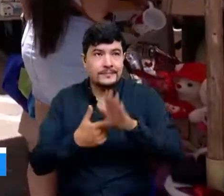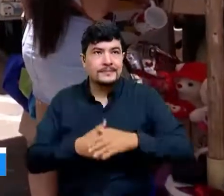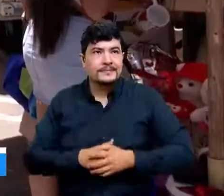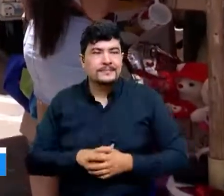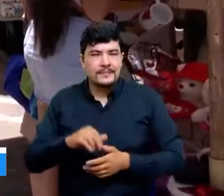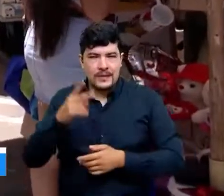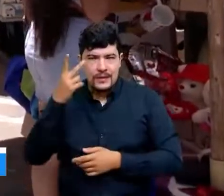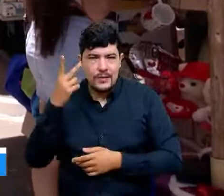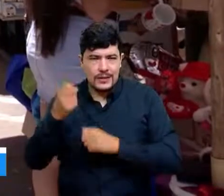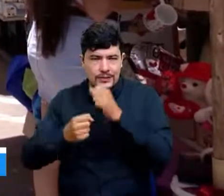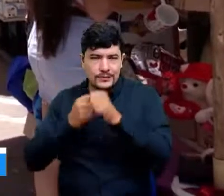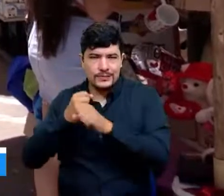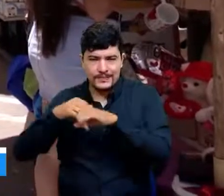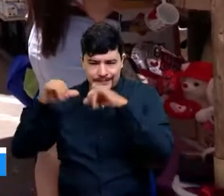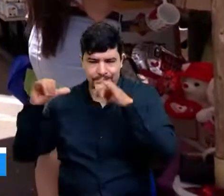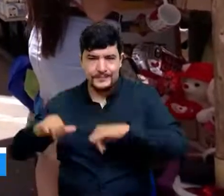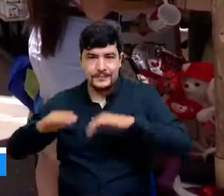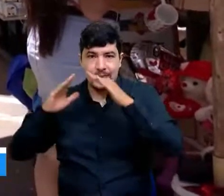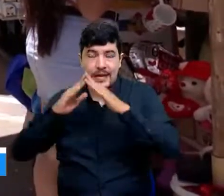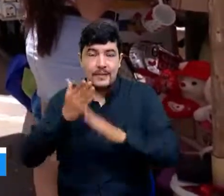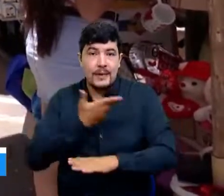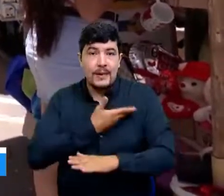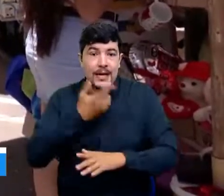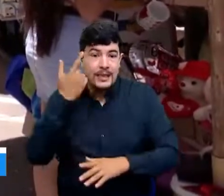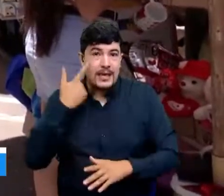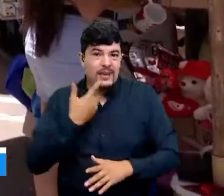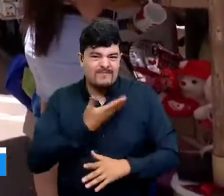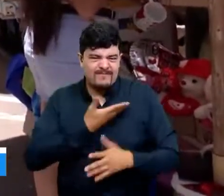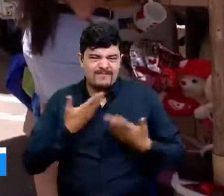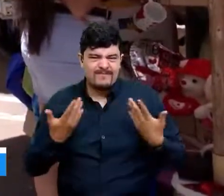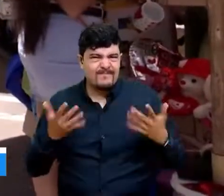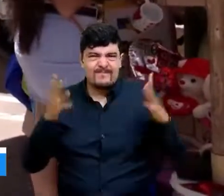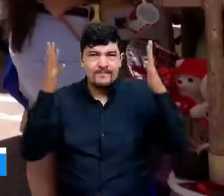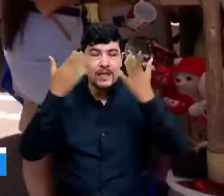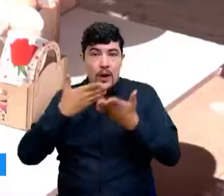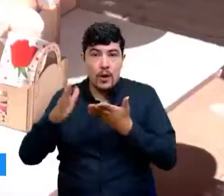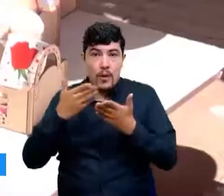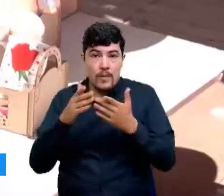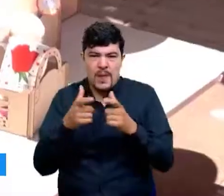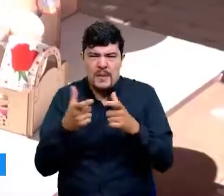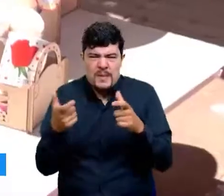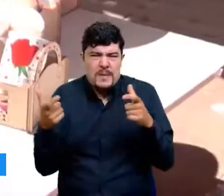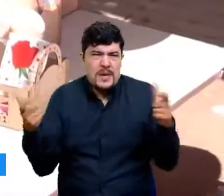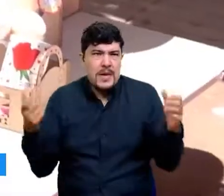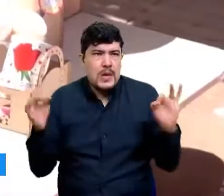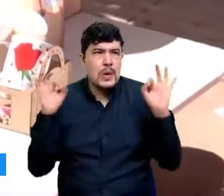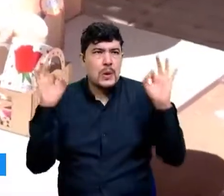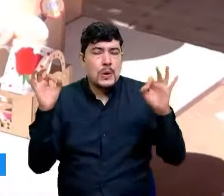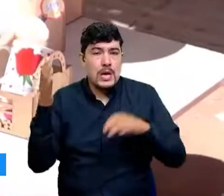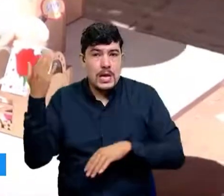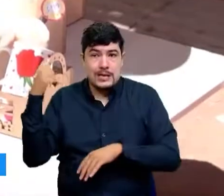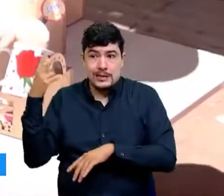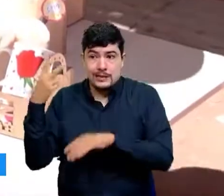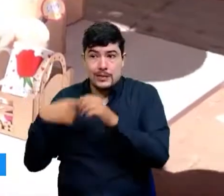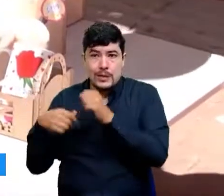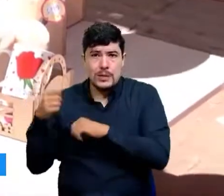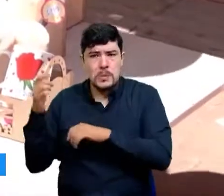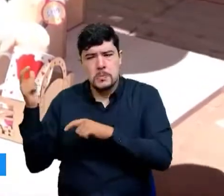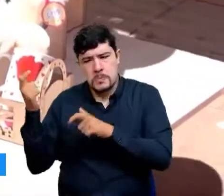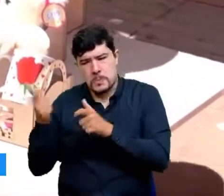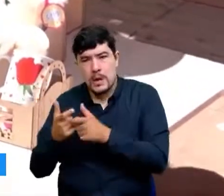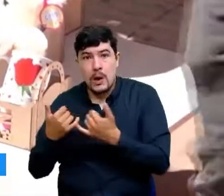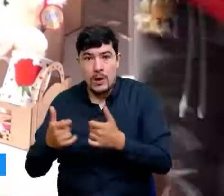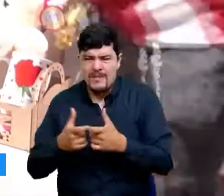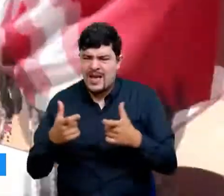Después de 2 años de pandemia, las madres festejaron su día. Las compras aumentaron en comparación con los 2 últimos años. Así